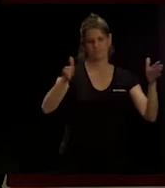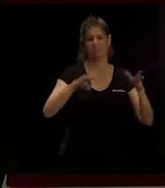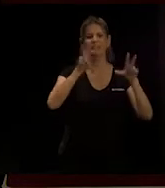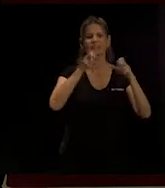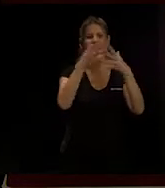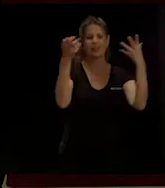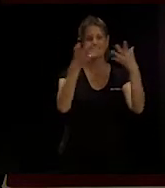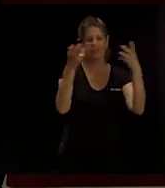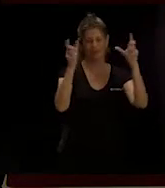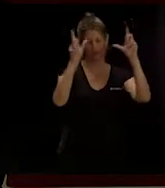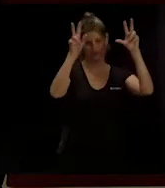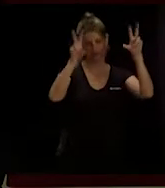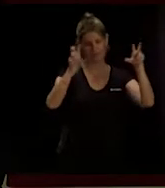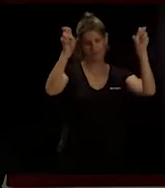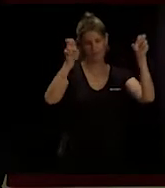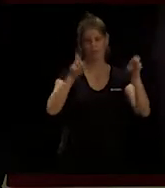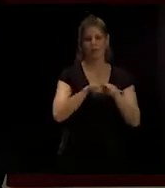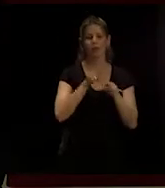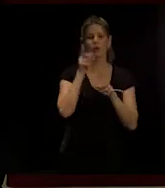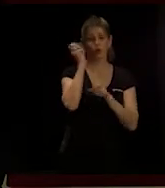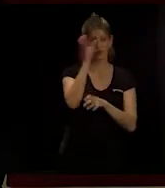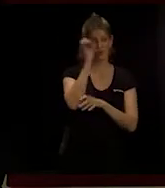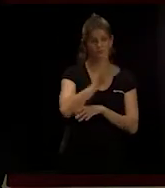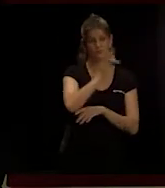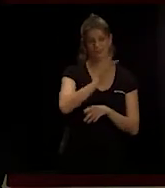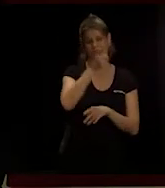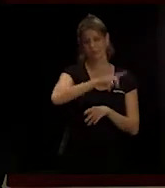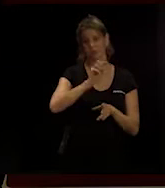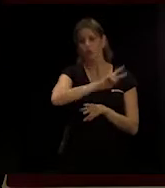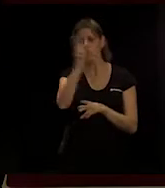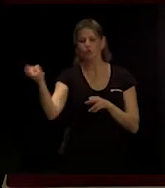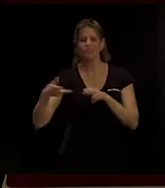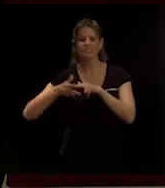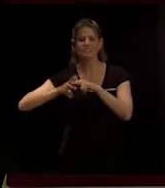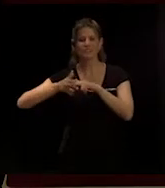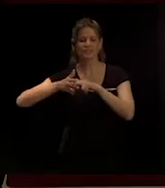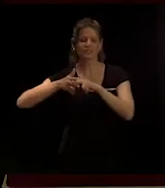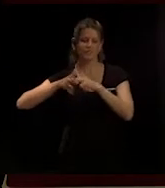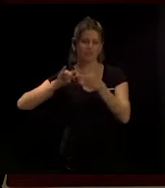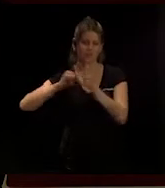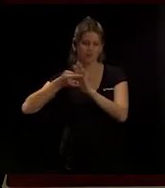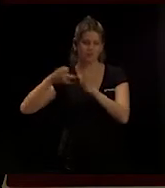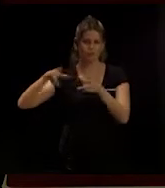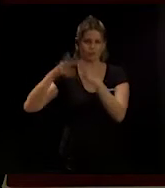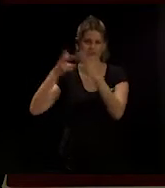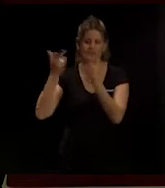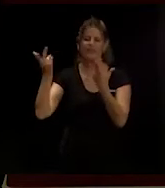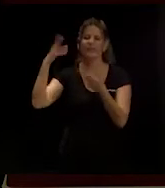propia jornada, sino a todo lo que pueda estarse dando en la intervención social y las artes escénicas. Por tanto, puede